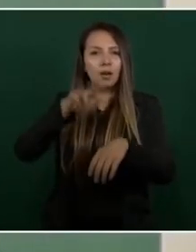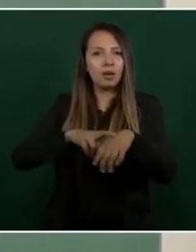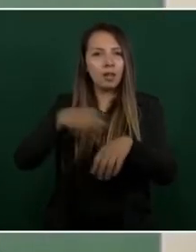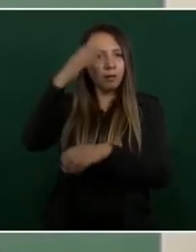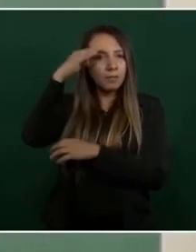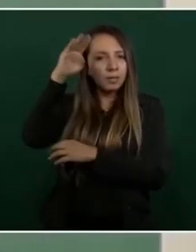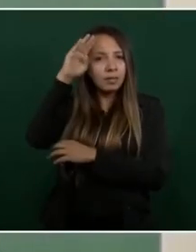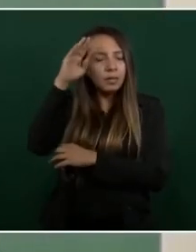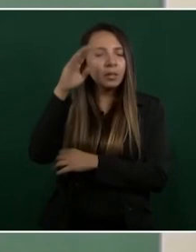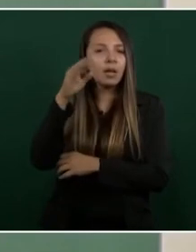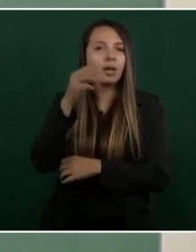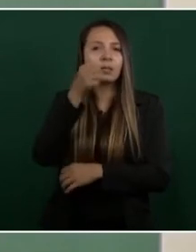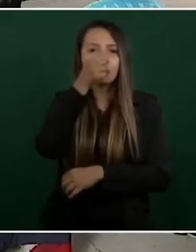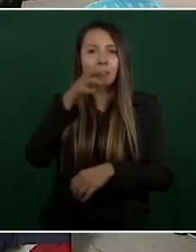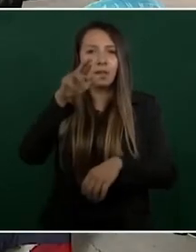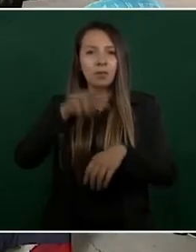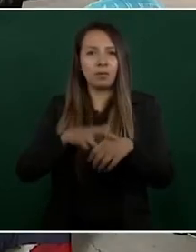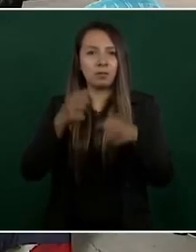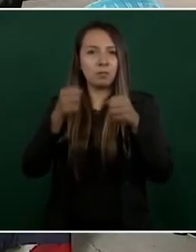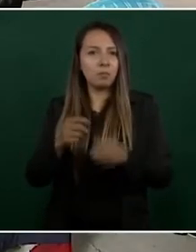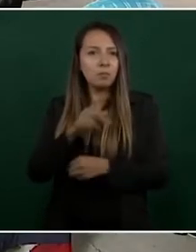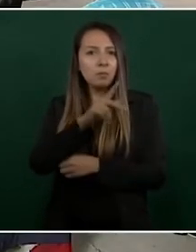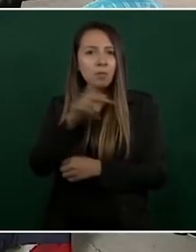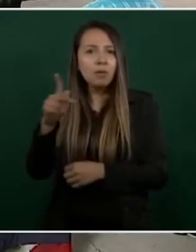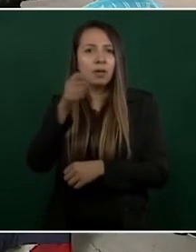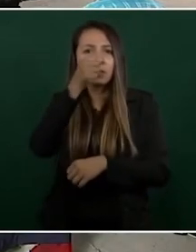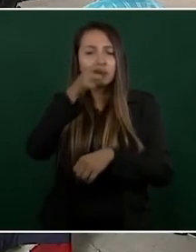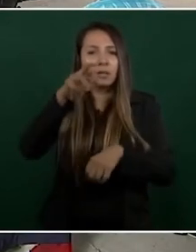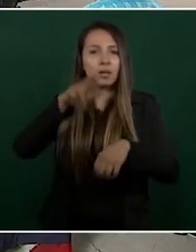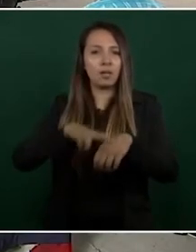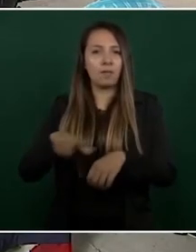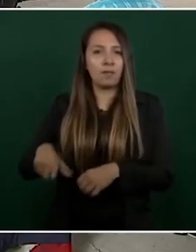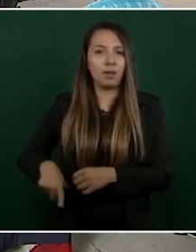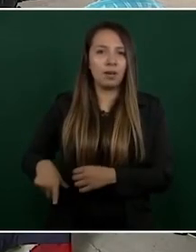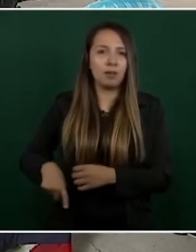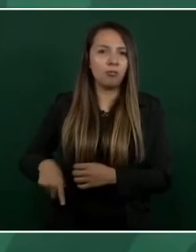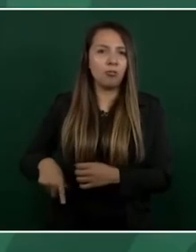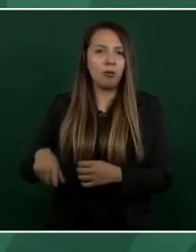Pública, de la Secretaría de Gobernación. Y